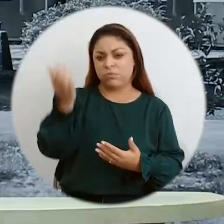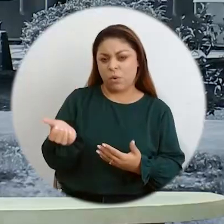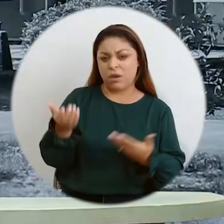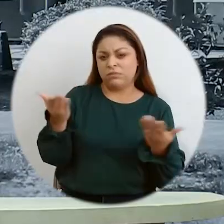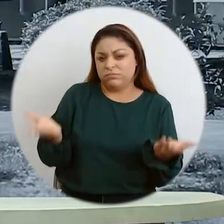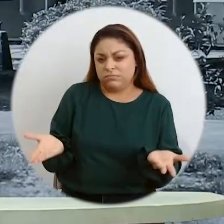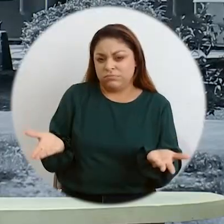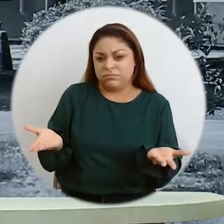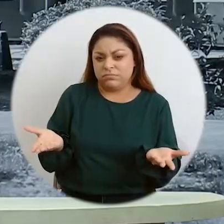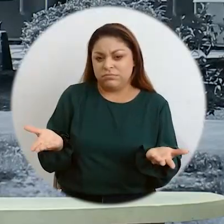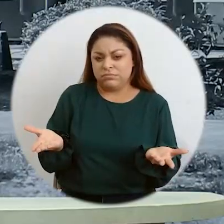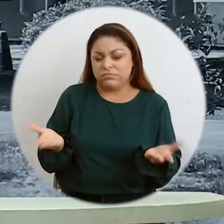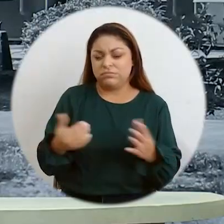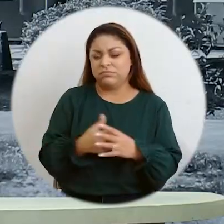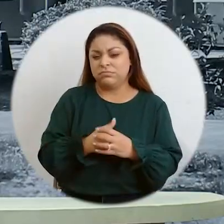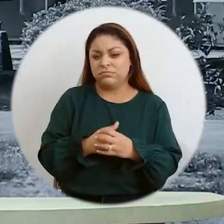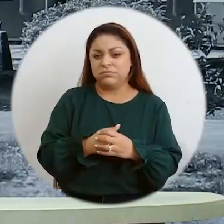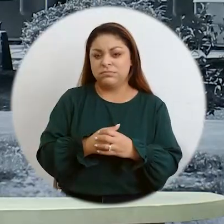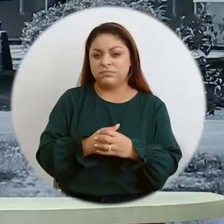qué,